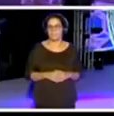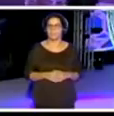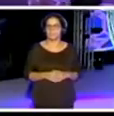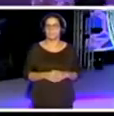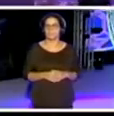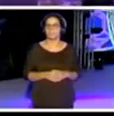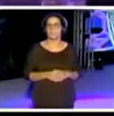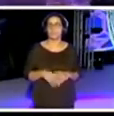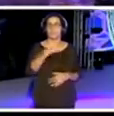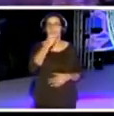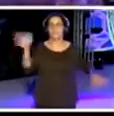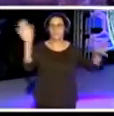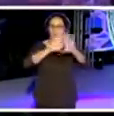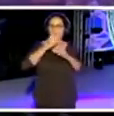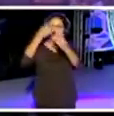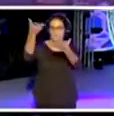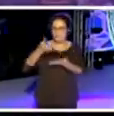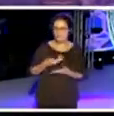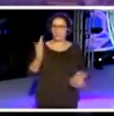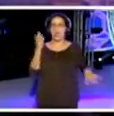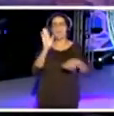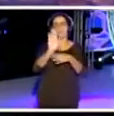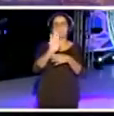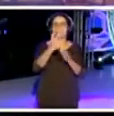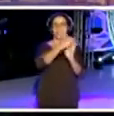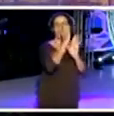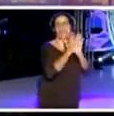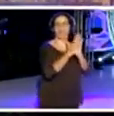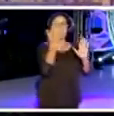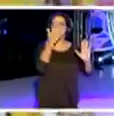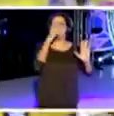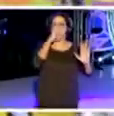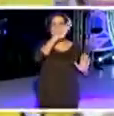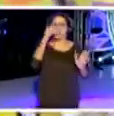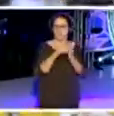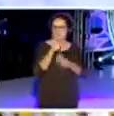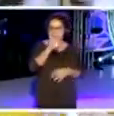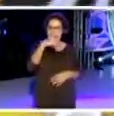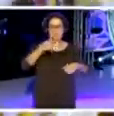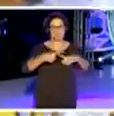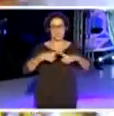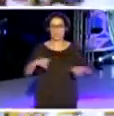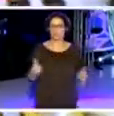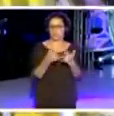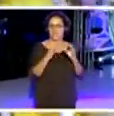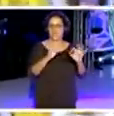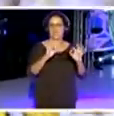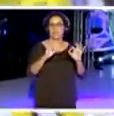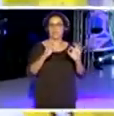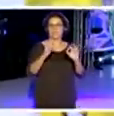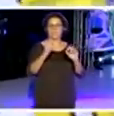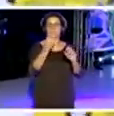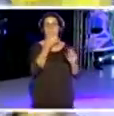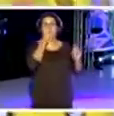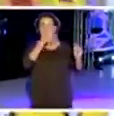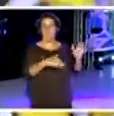Muy buenas noches y bienvenidos a la presentación del cartel del Carnaval 2015 de Santa Cruz de Tenerife, obra del